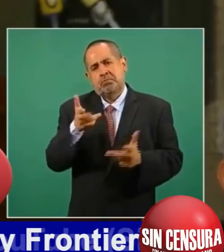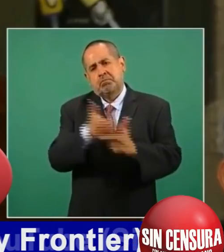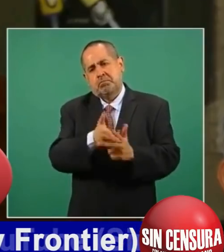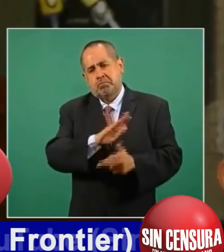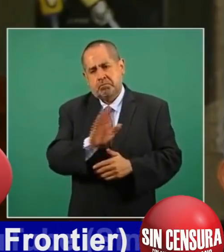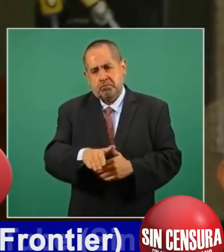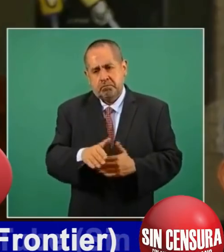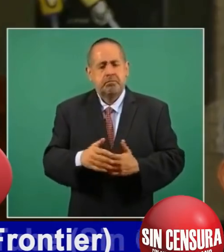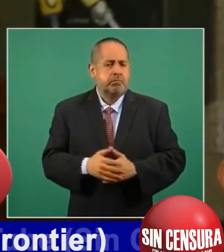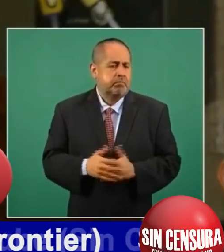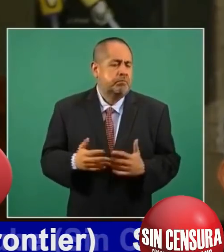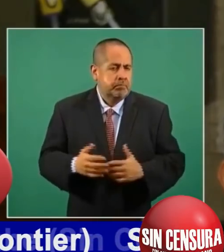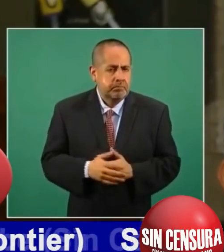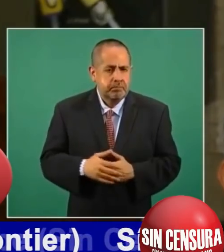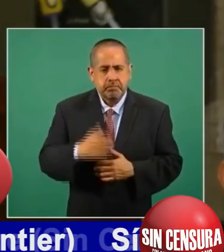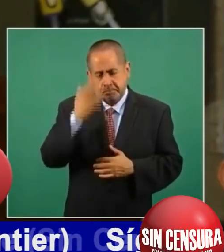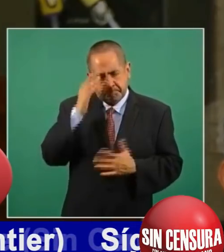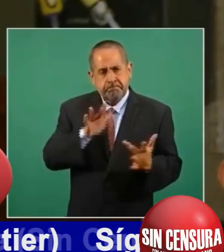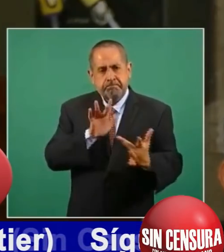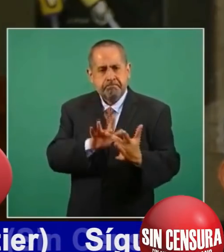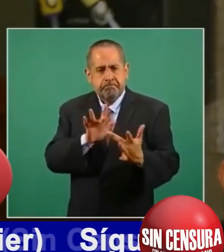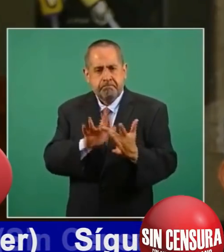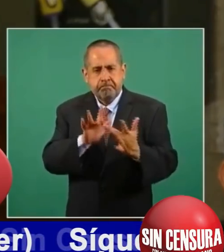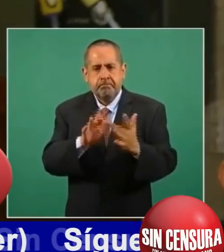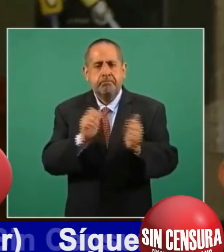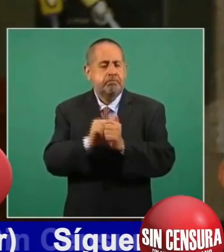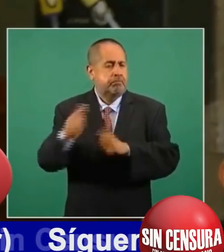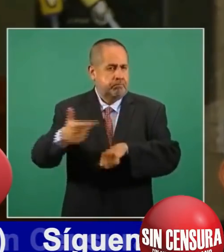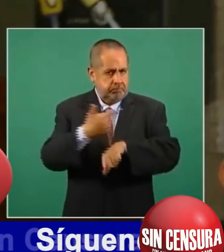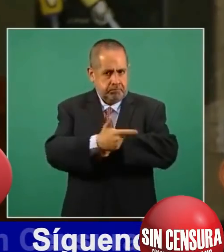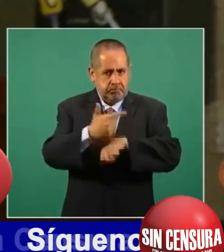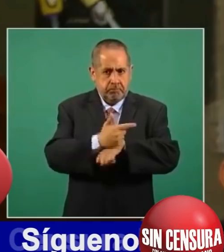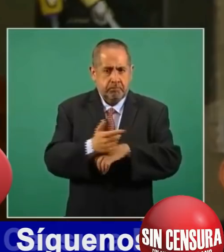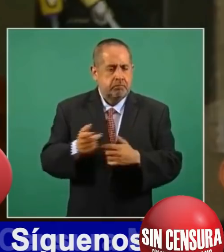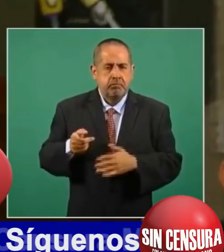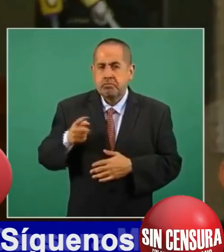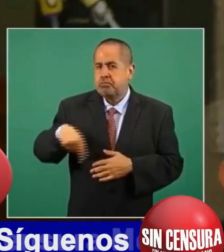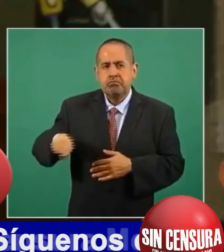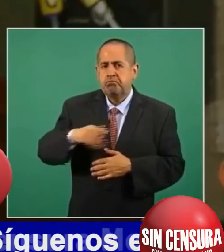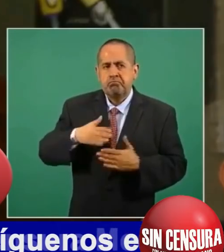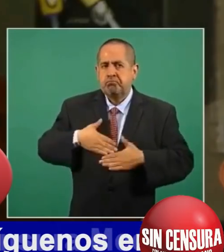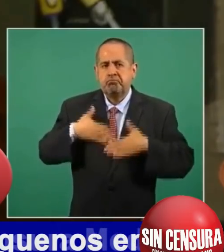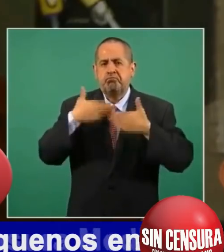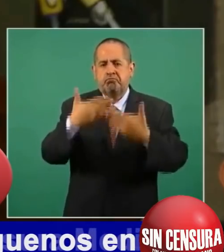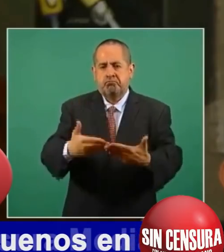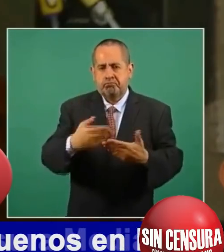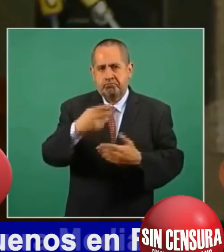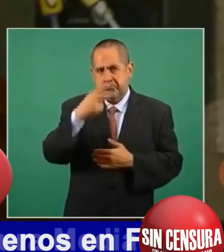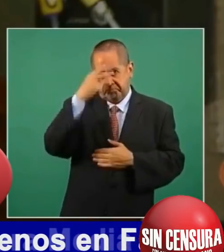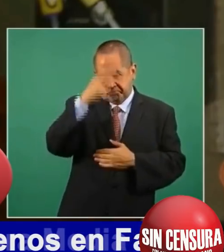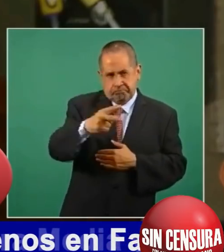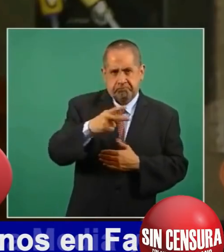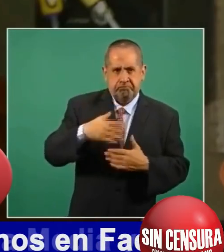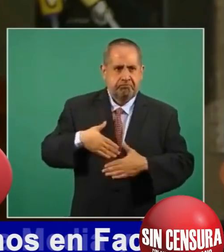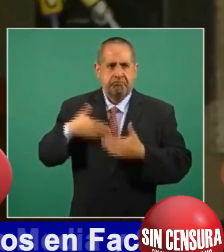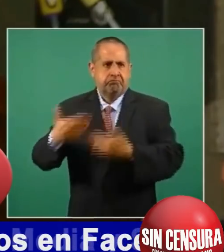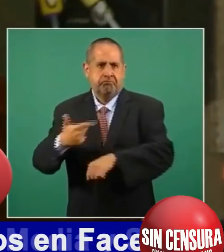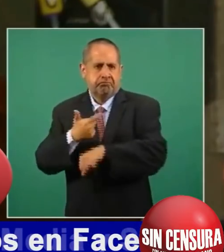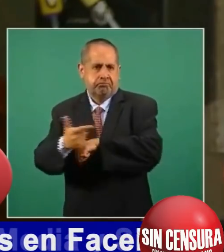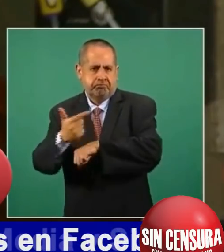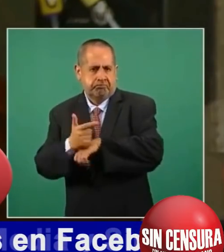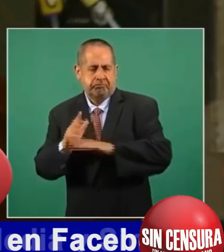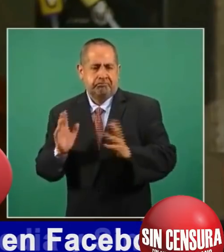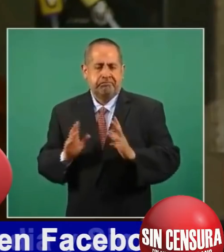tenemos contacto directo con los familiares en Guatemala. Ellos no tienen confianza ni en las autoridades de México ni en las autoridades